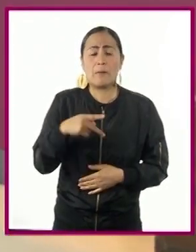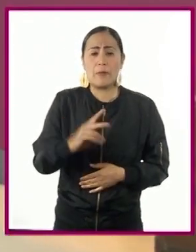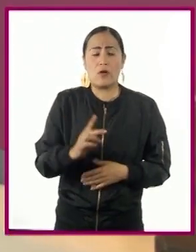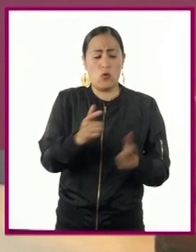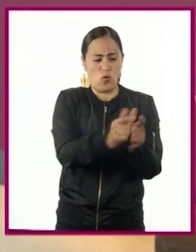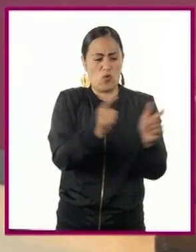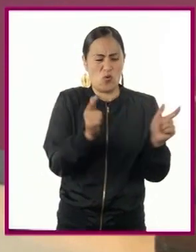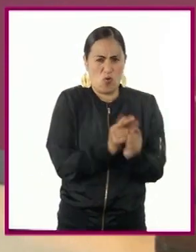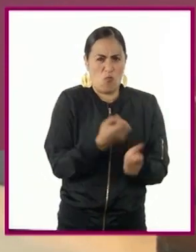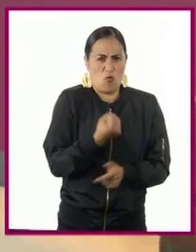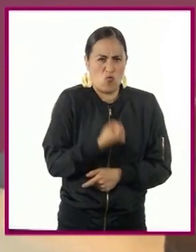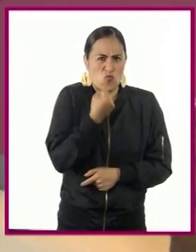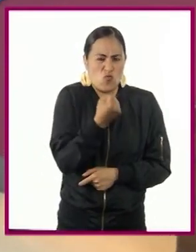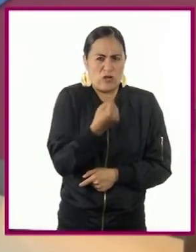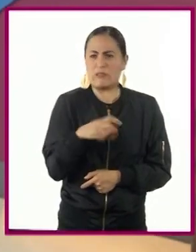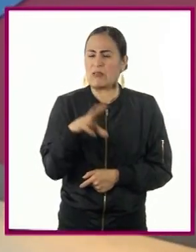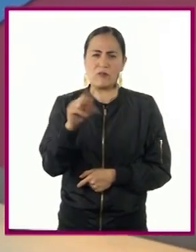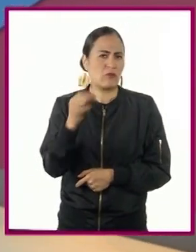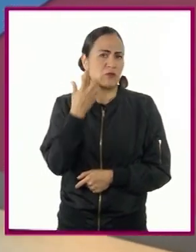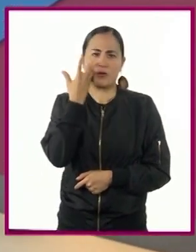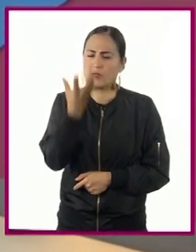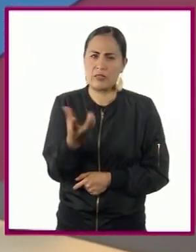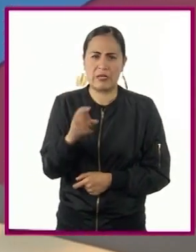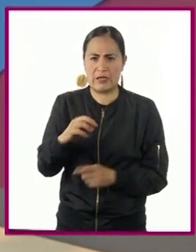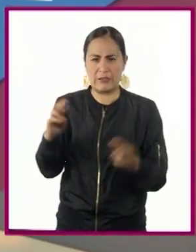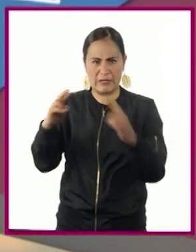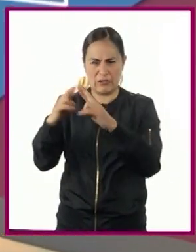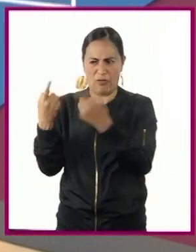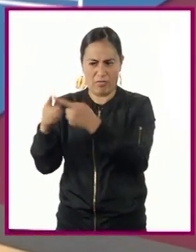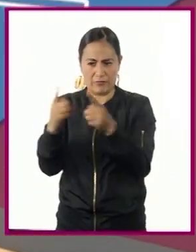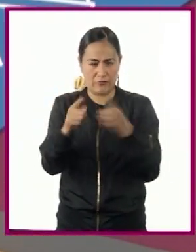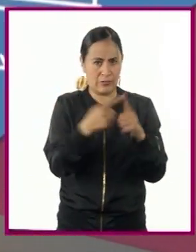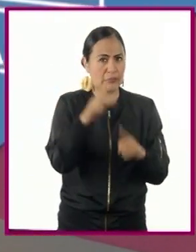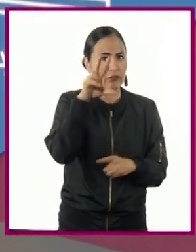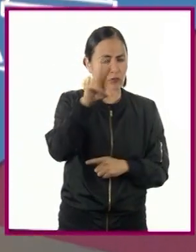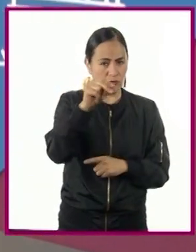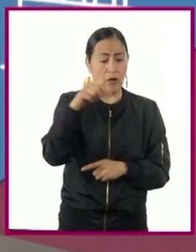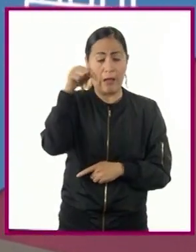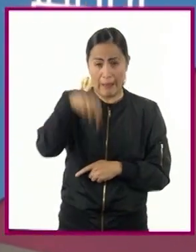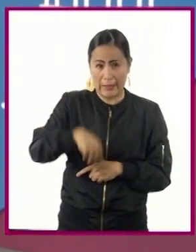opositores argumentaron varias razones. La principal, que México era un país